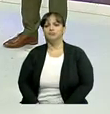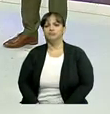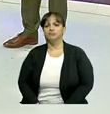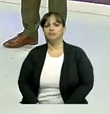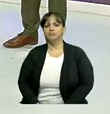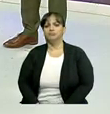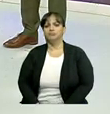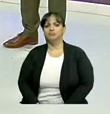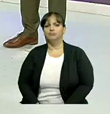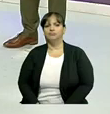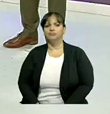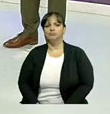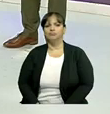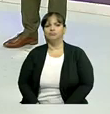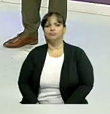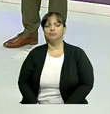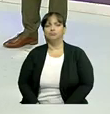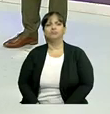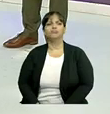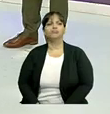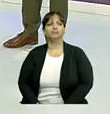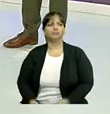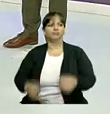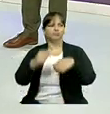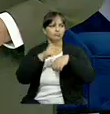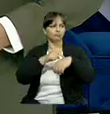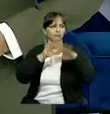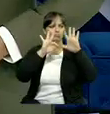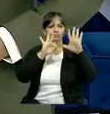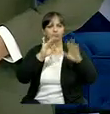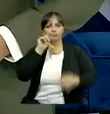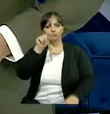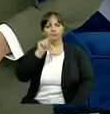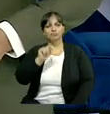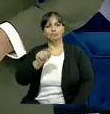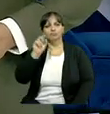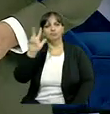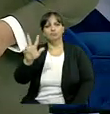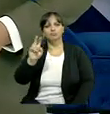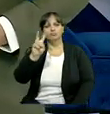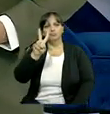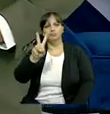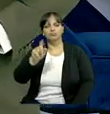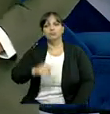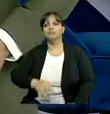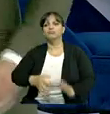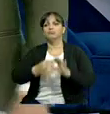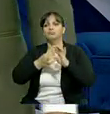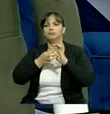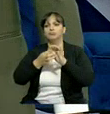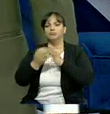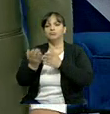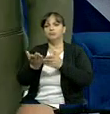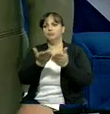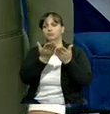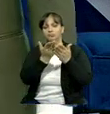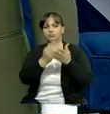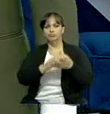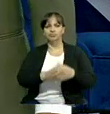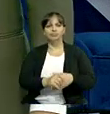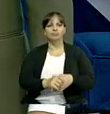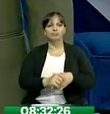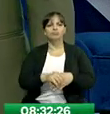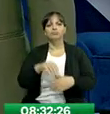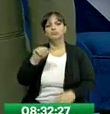a las 8 y 32 de la mañana es momento de contactarnos con nuestros compañeros y aquí está nuestra